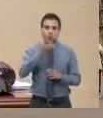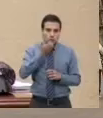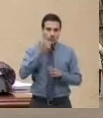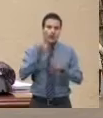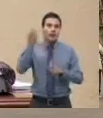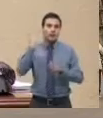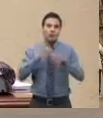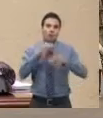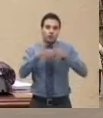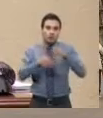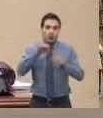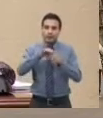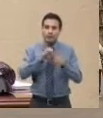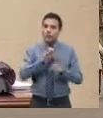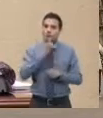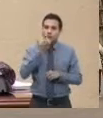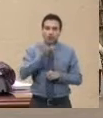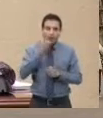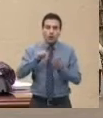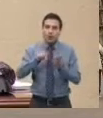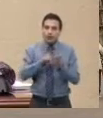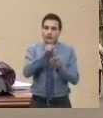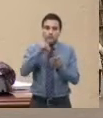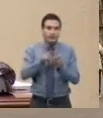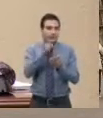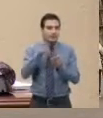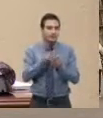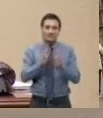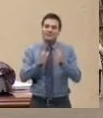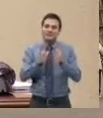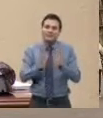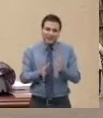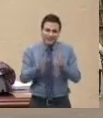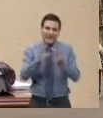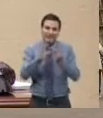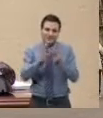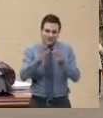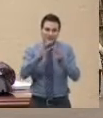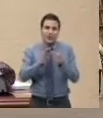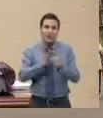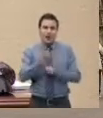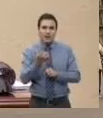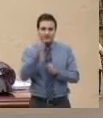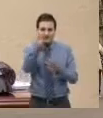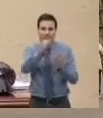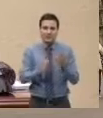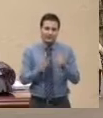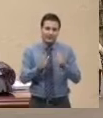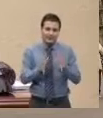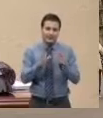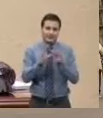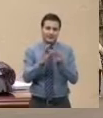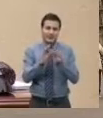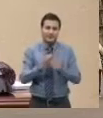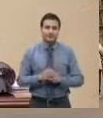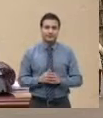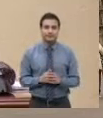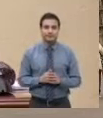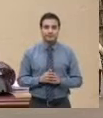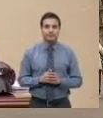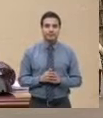aquí diferentes voces, de cuáles han sido esas cuestiones. Así que tenemos